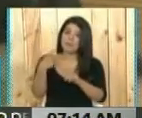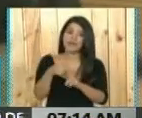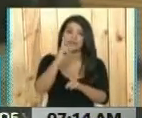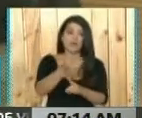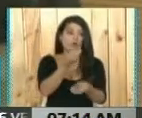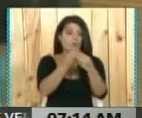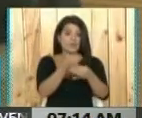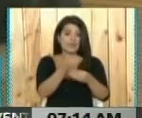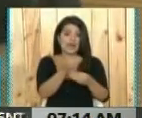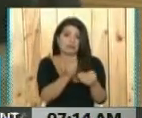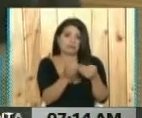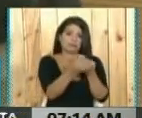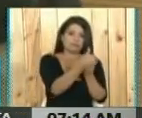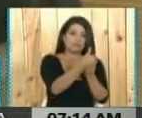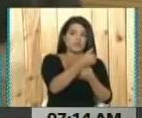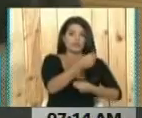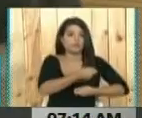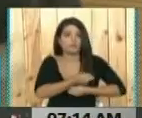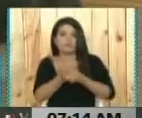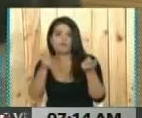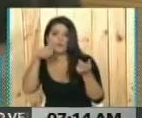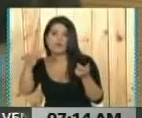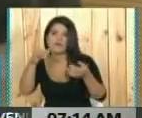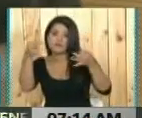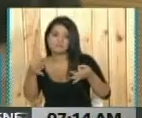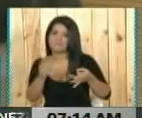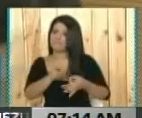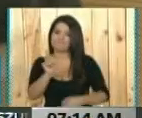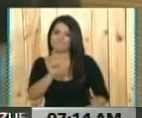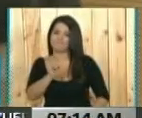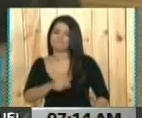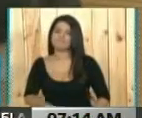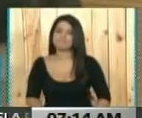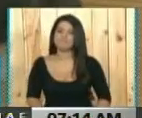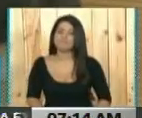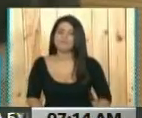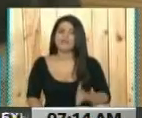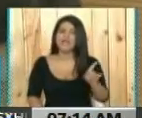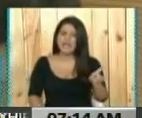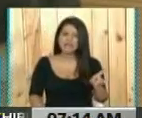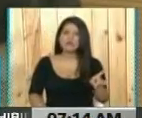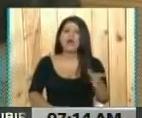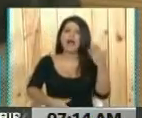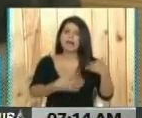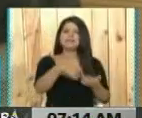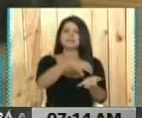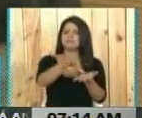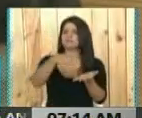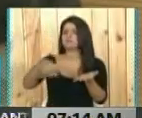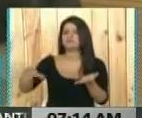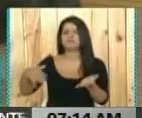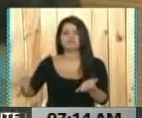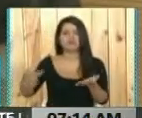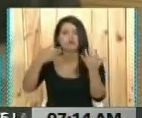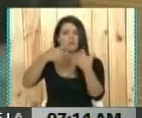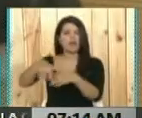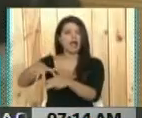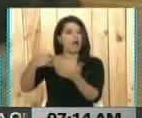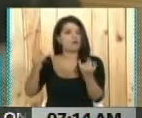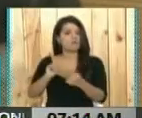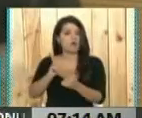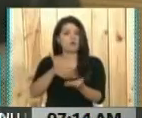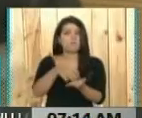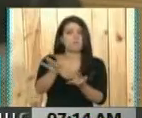de manera oportuna y suficiente. Han alterado la distribución mediante prácticas de acaparamiento y desvíos encubiertos hacia mercados